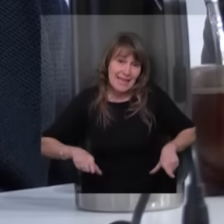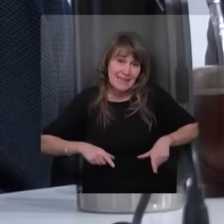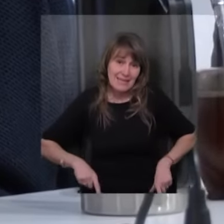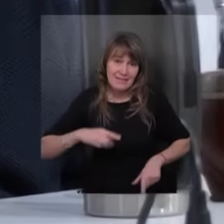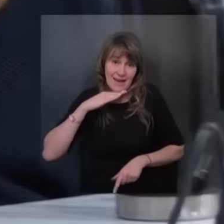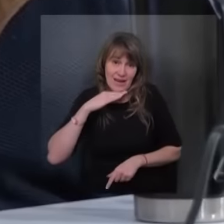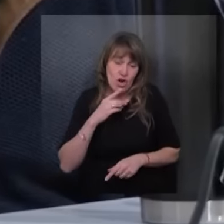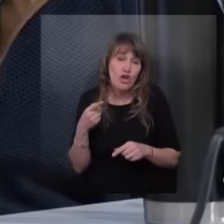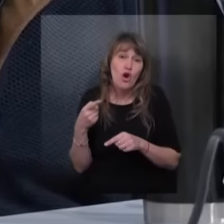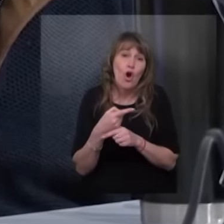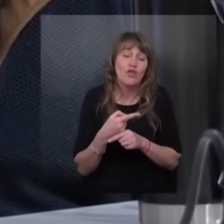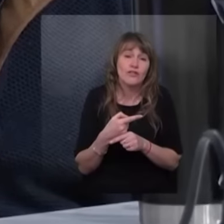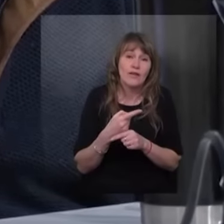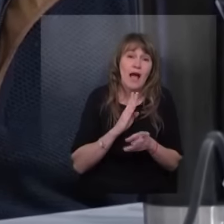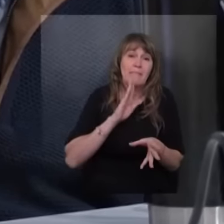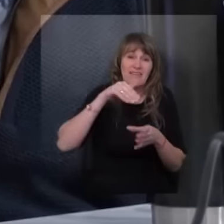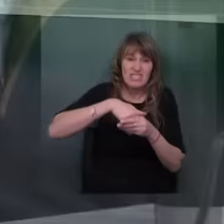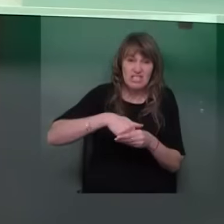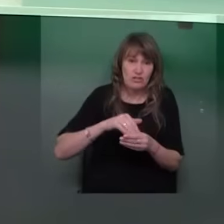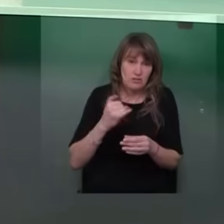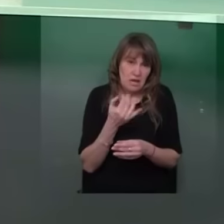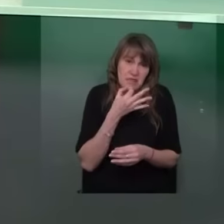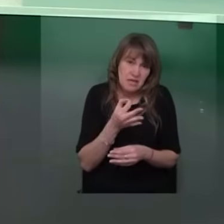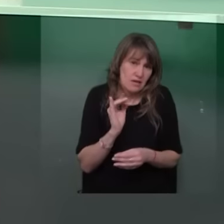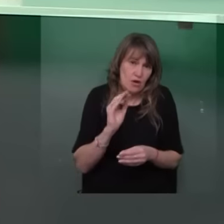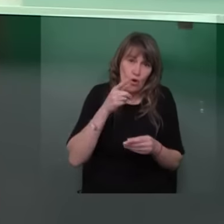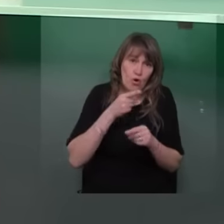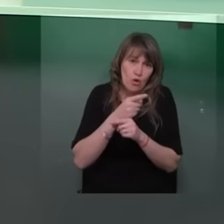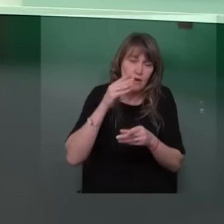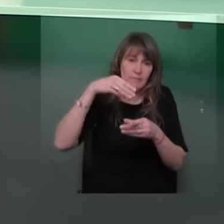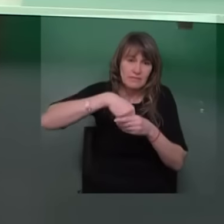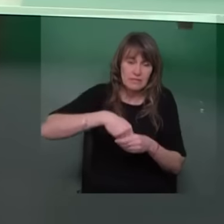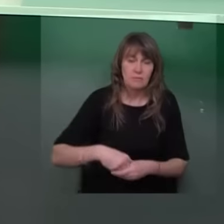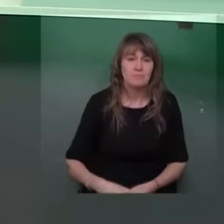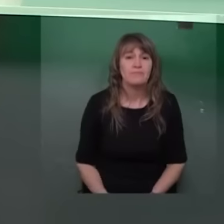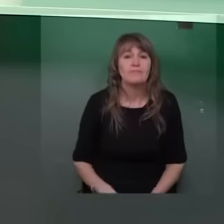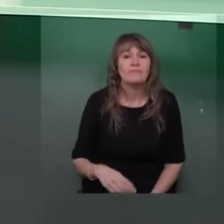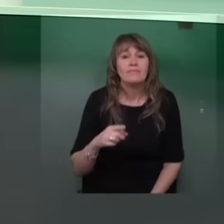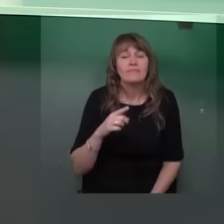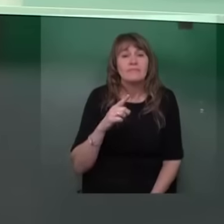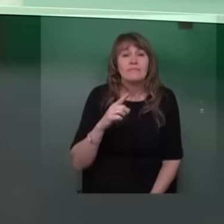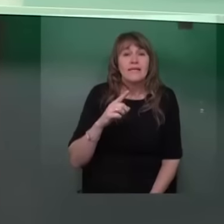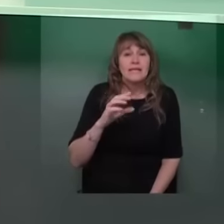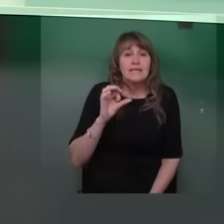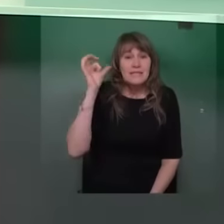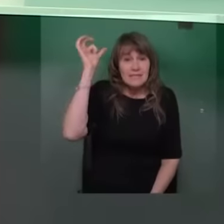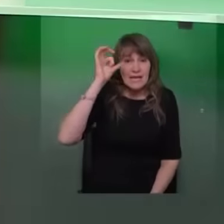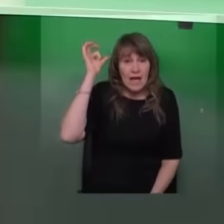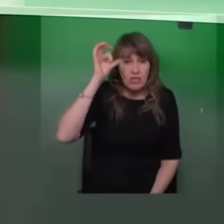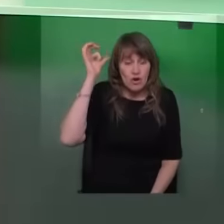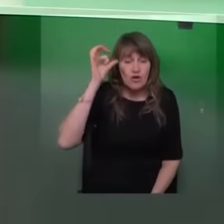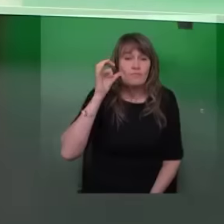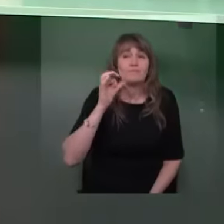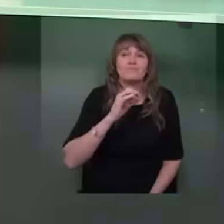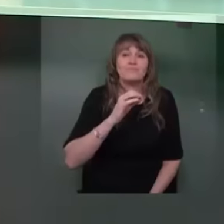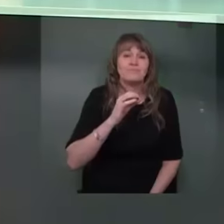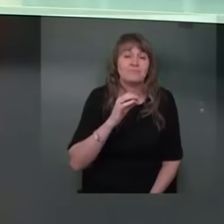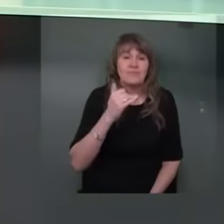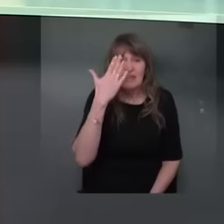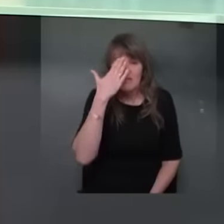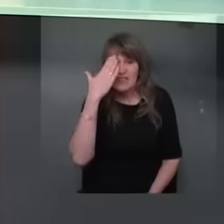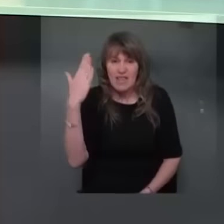está en contra del plebiscito y el senador frenteamplista José nunz dijo que el plebiscito previsional es